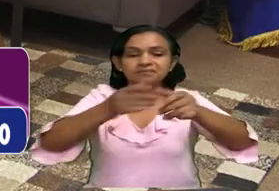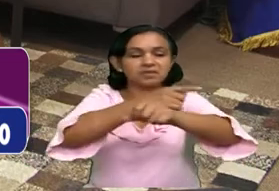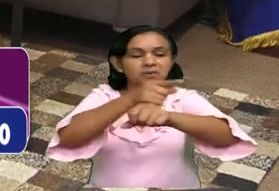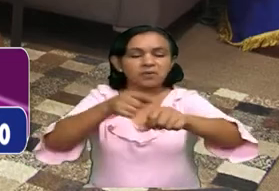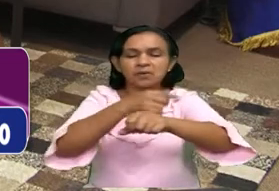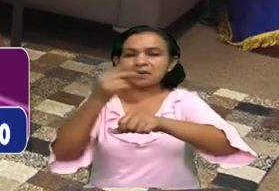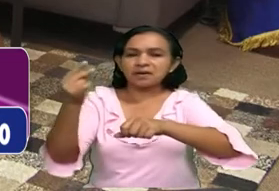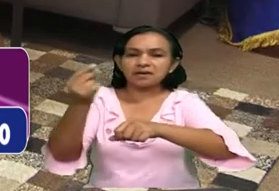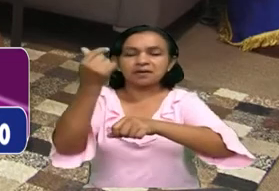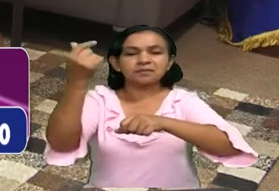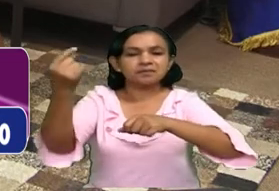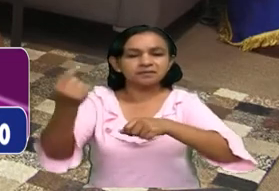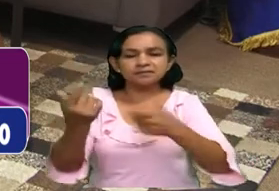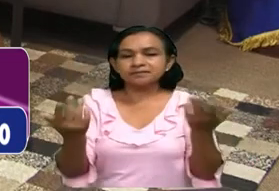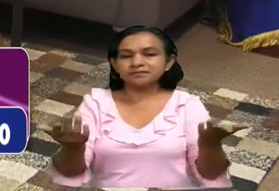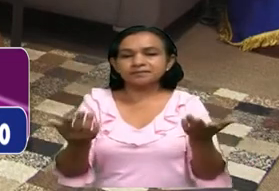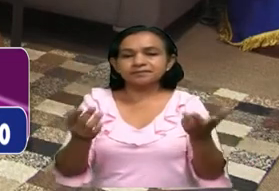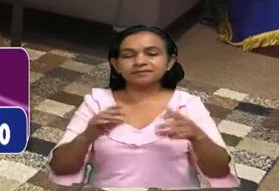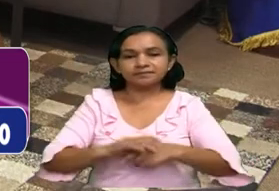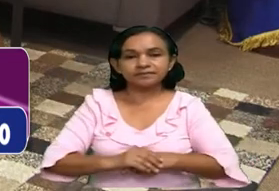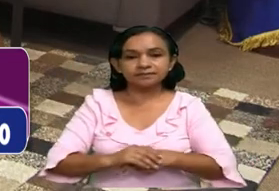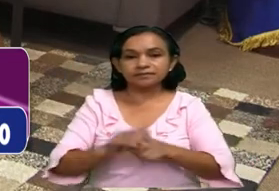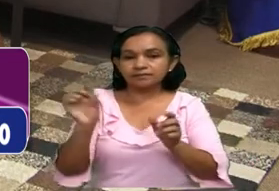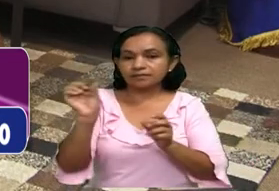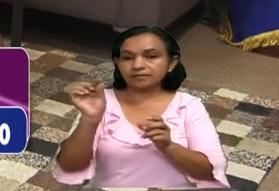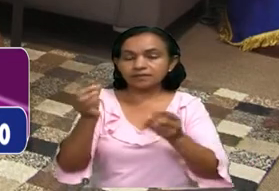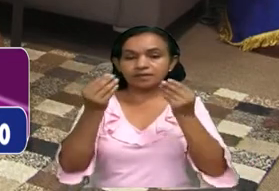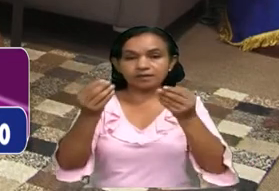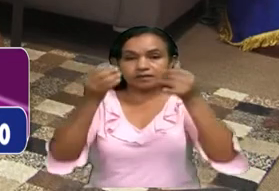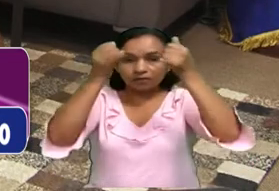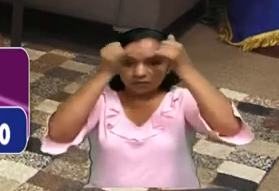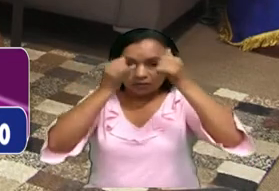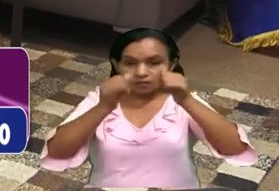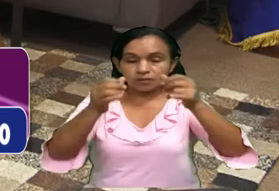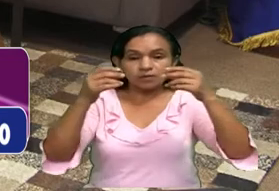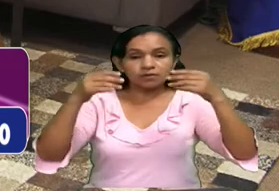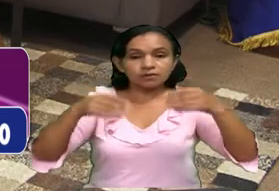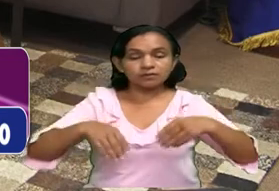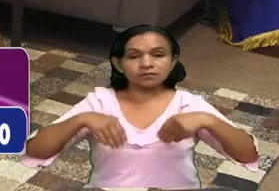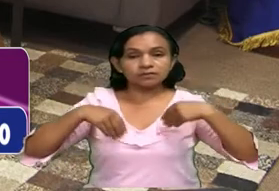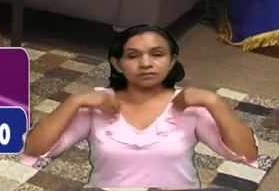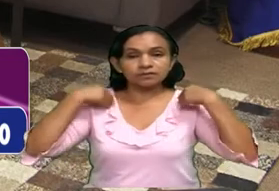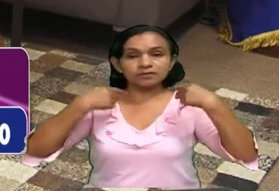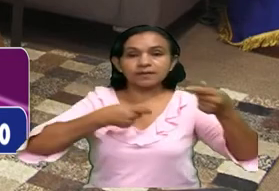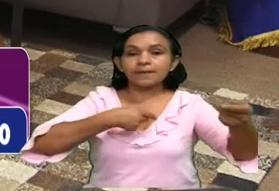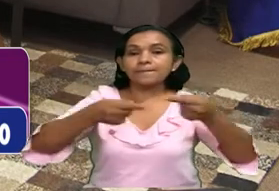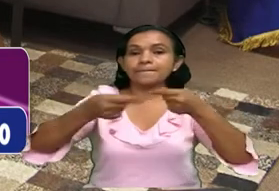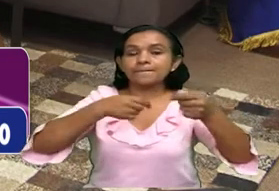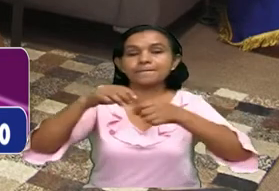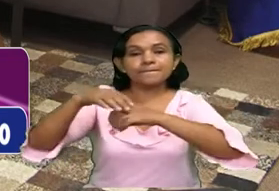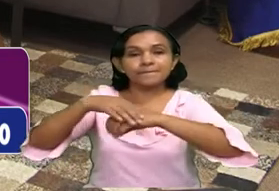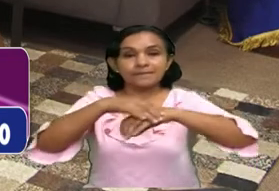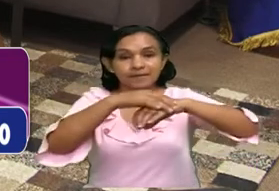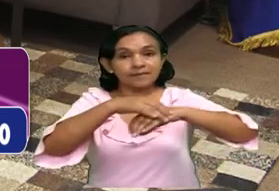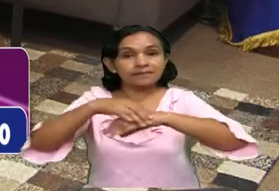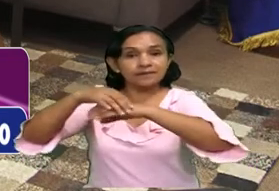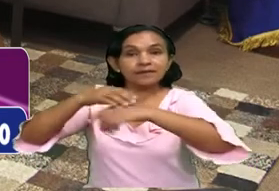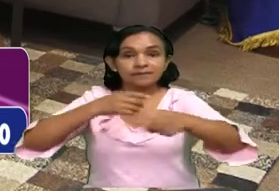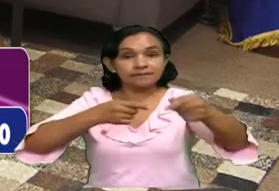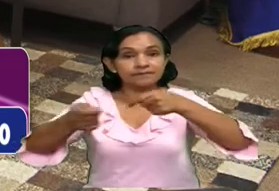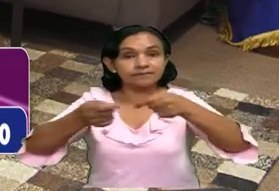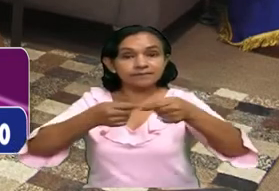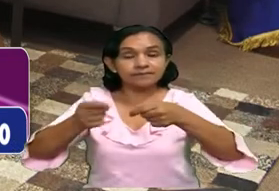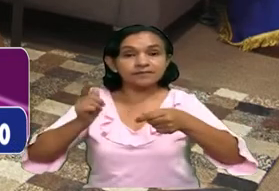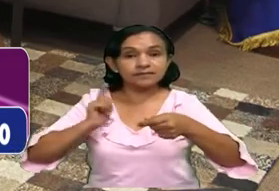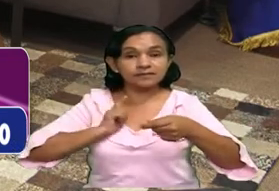aquí. Ahorita, por ejemplo, muchos ganaderos de Chontales comercializan su ganado en Andaime, ¿verdad? Entonces